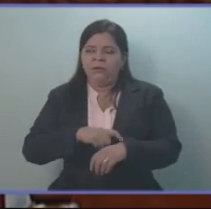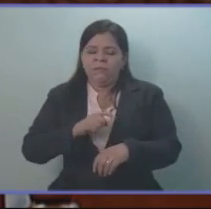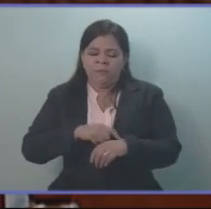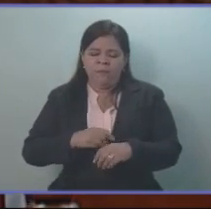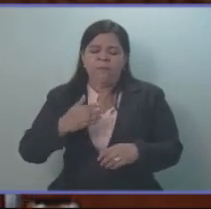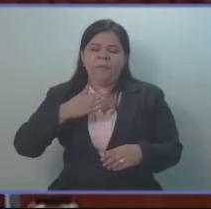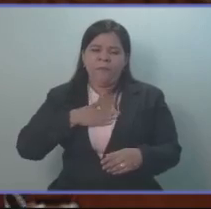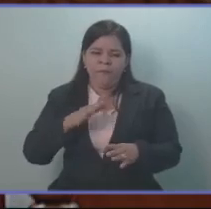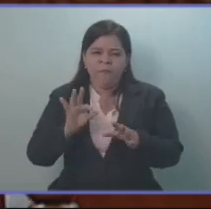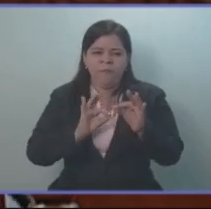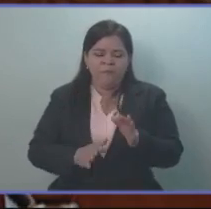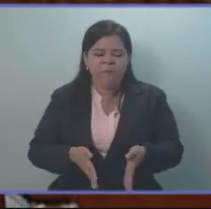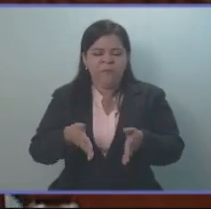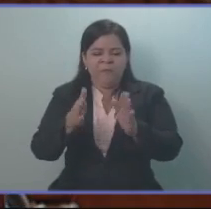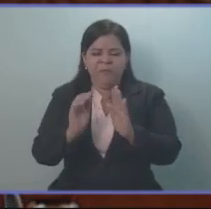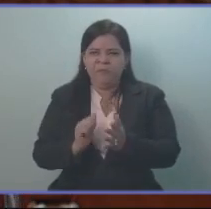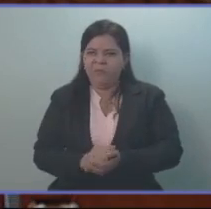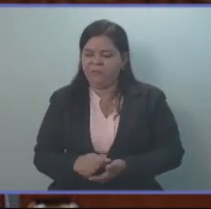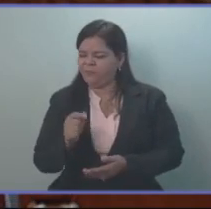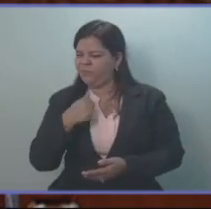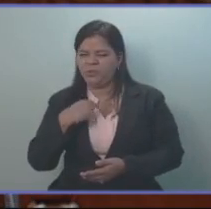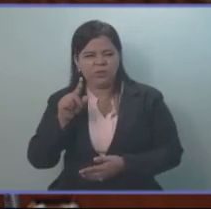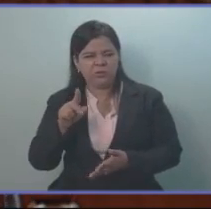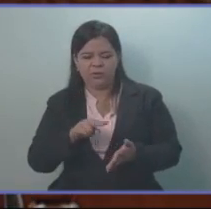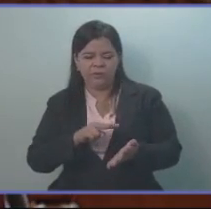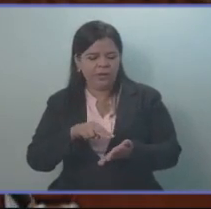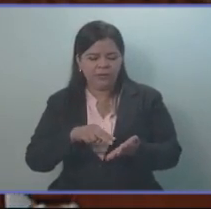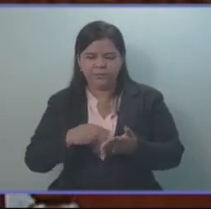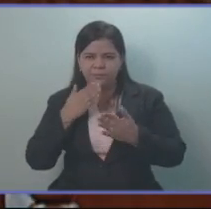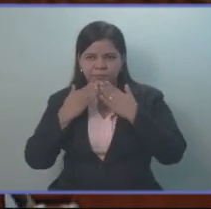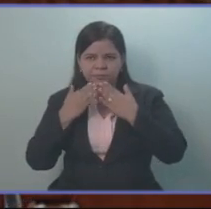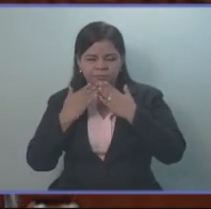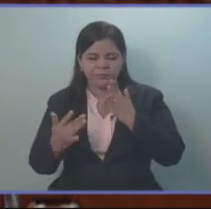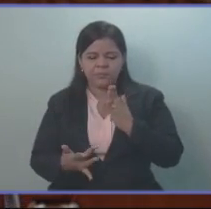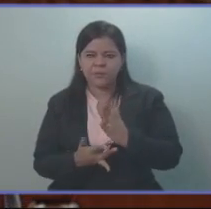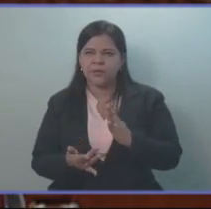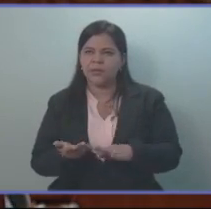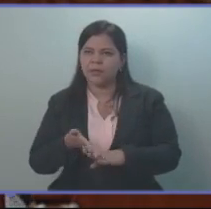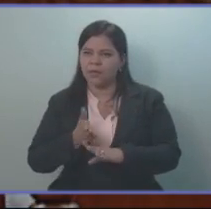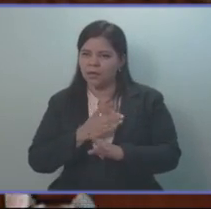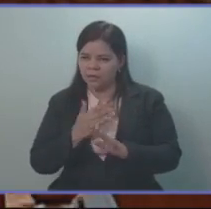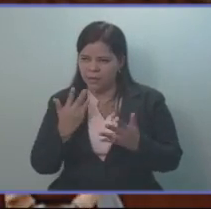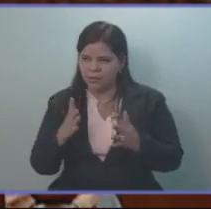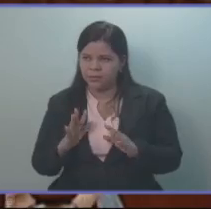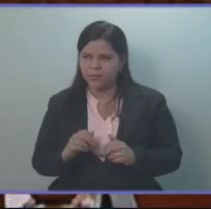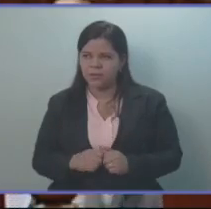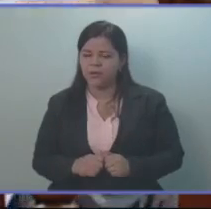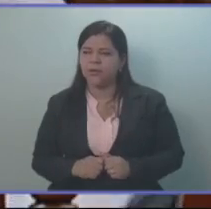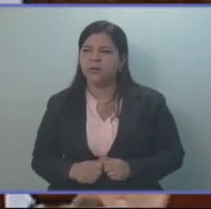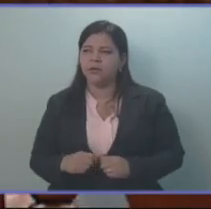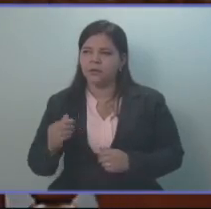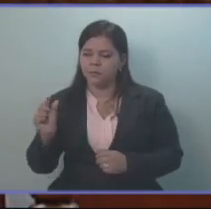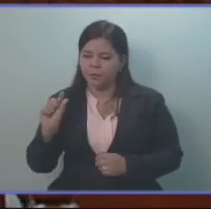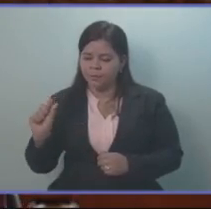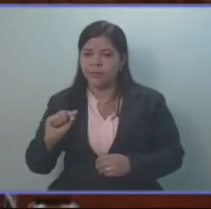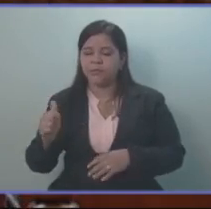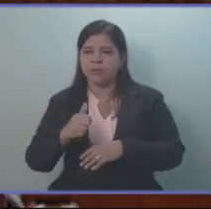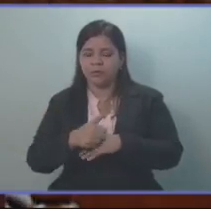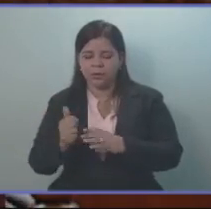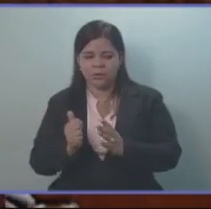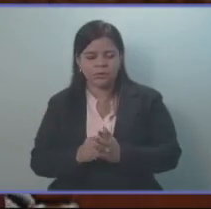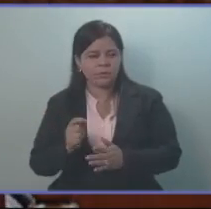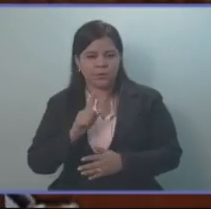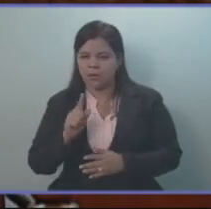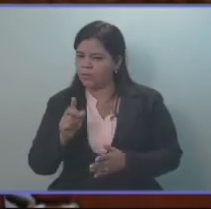siguientes inmuebles. Omito esta descripción, parte técnica, que fue la que nos autorizó el Pleno a